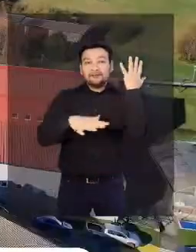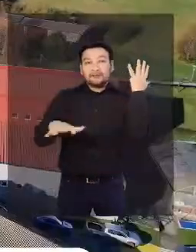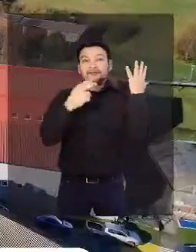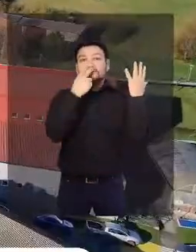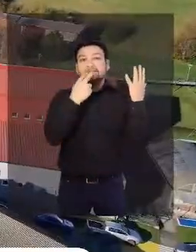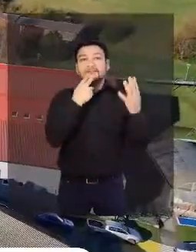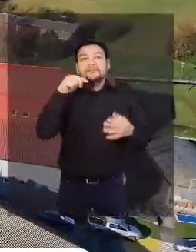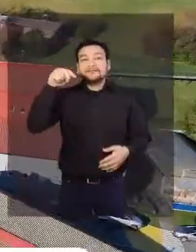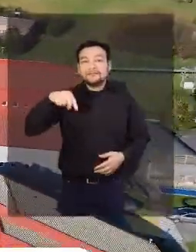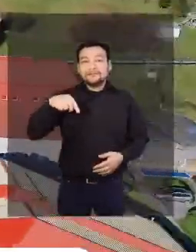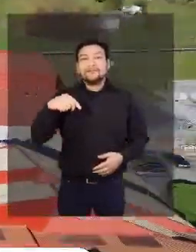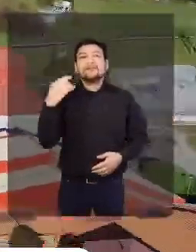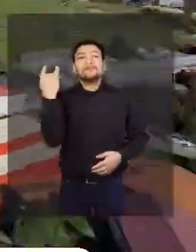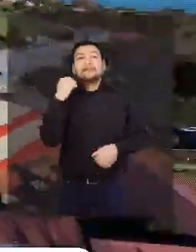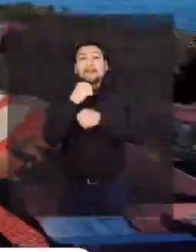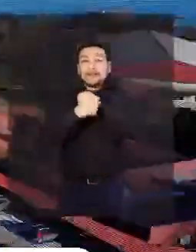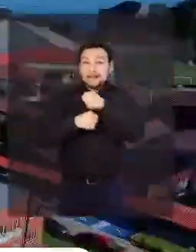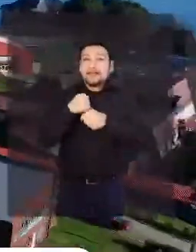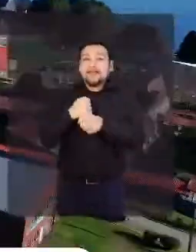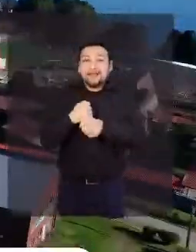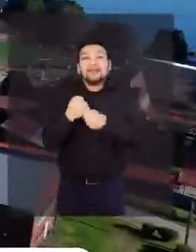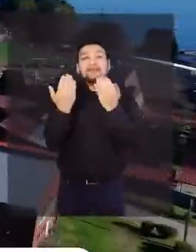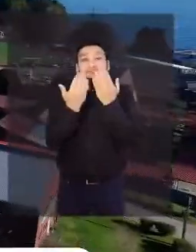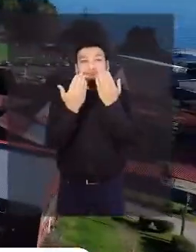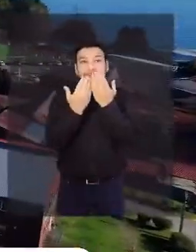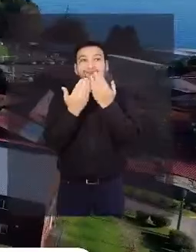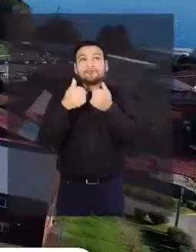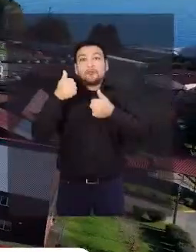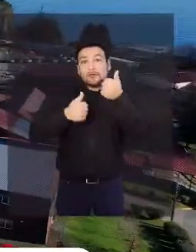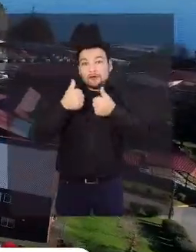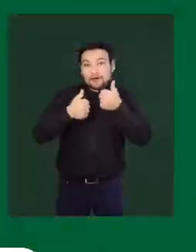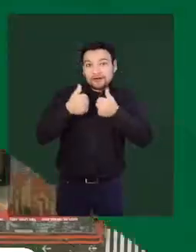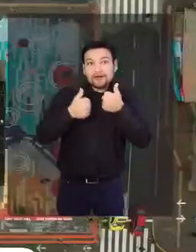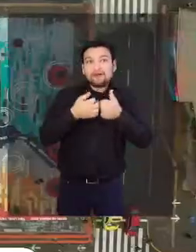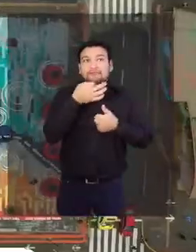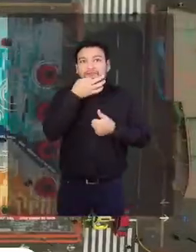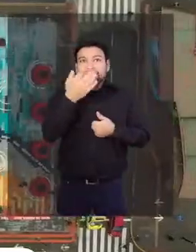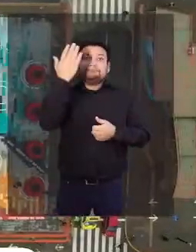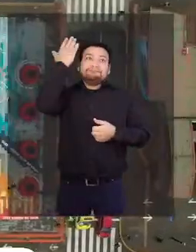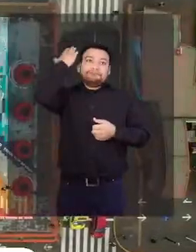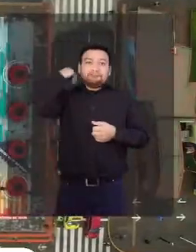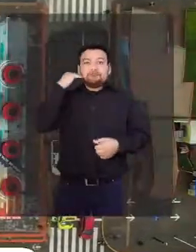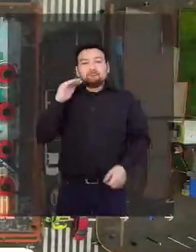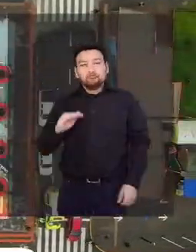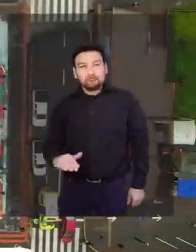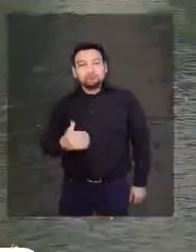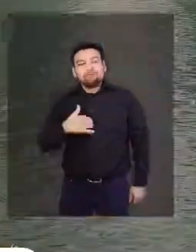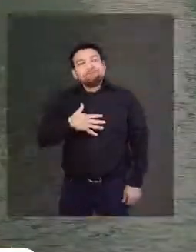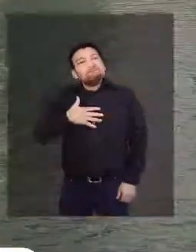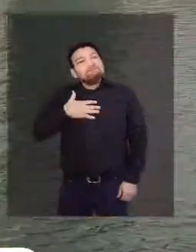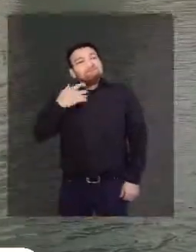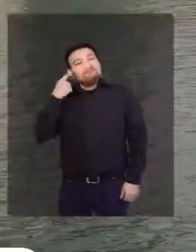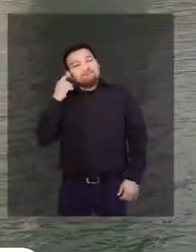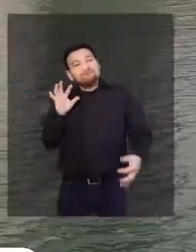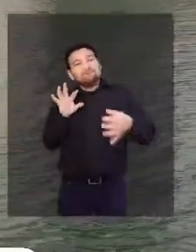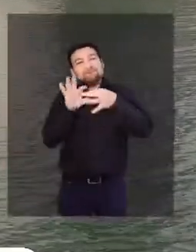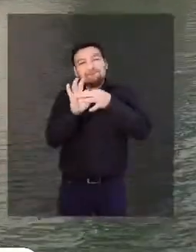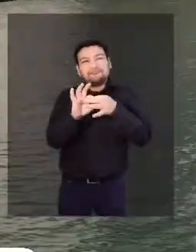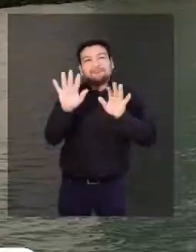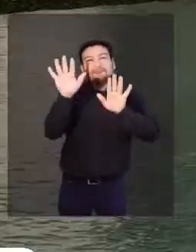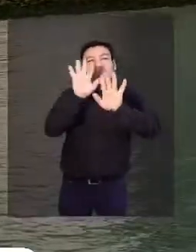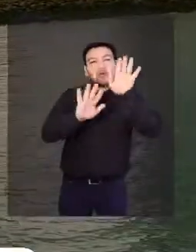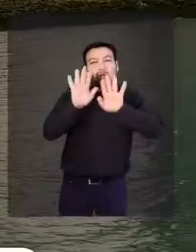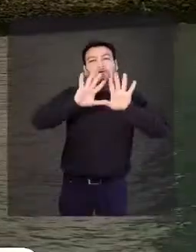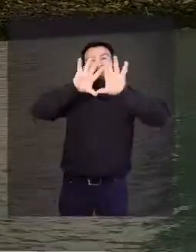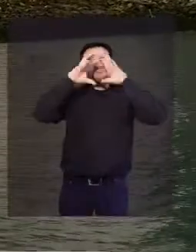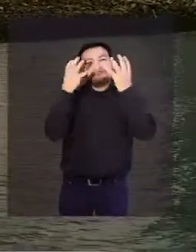las instituciones educativas más destacadas del país. El notable crecimiento de la ciudad de Puerto Montt y la